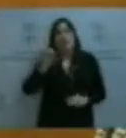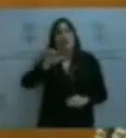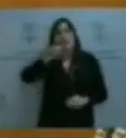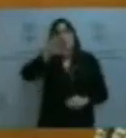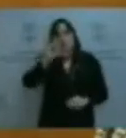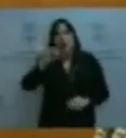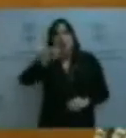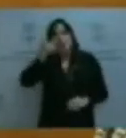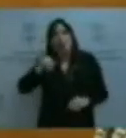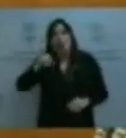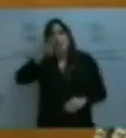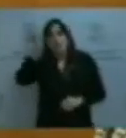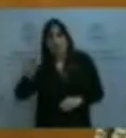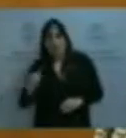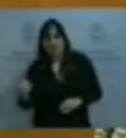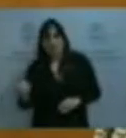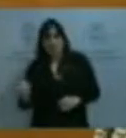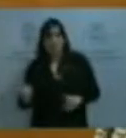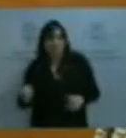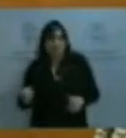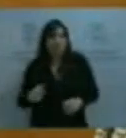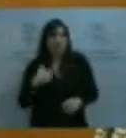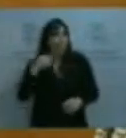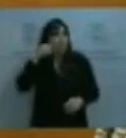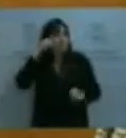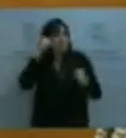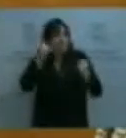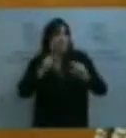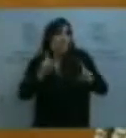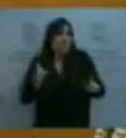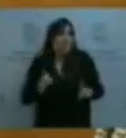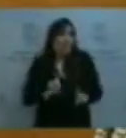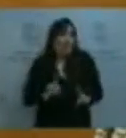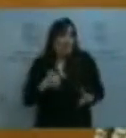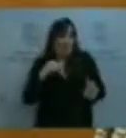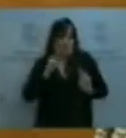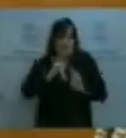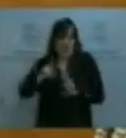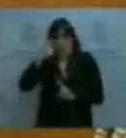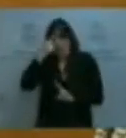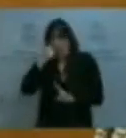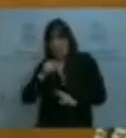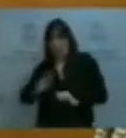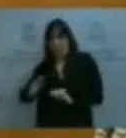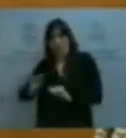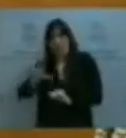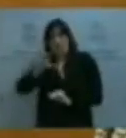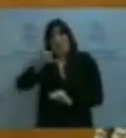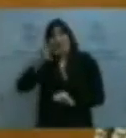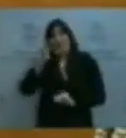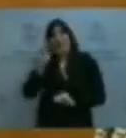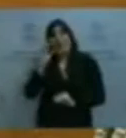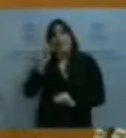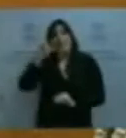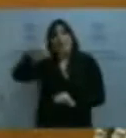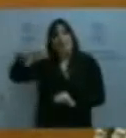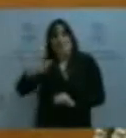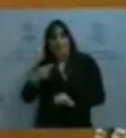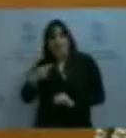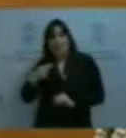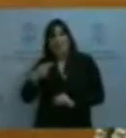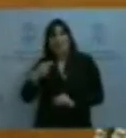soy un experto tampoco en informática, pero miro su perfil en LinkedIn, esto que uno mira la trayectoria profesional de la gente, ¿no? Y si no